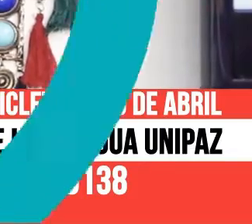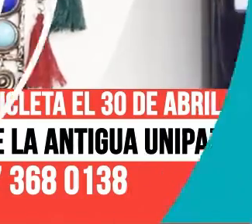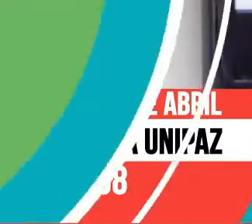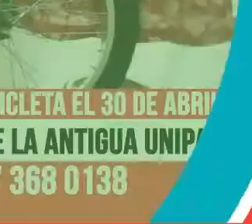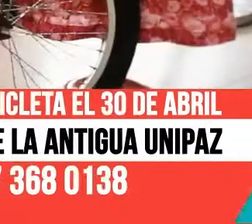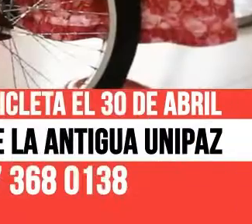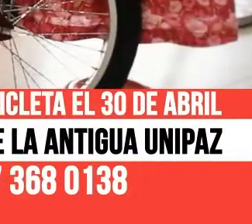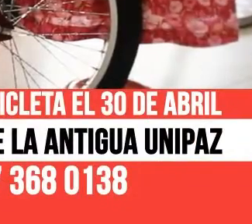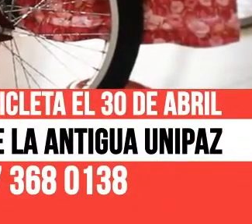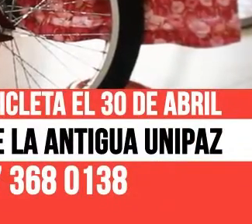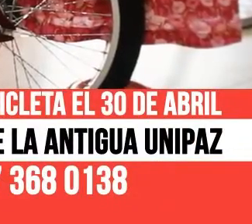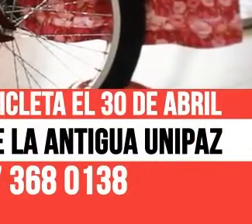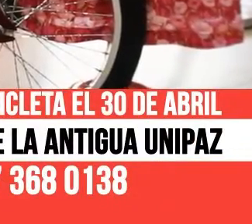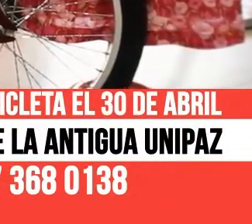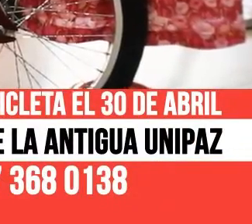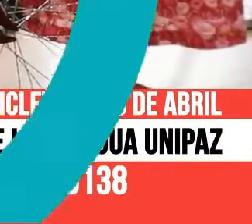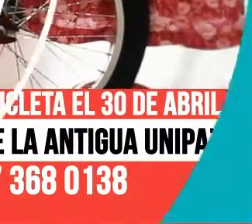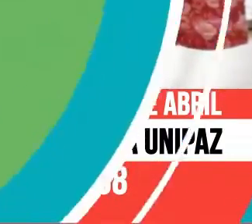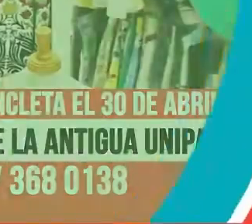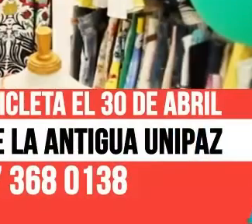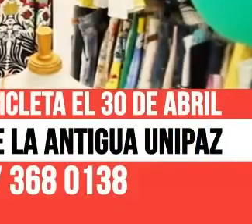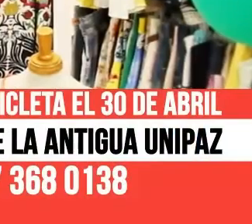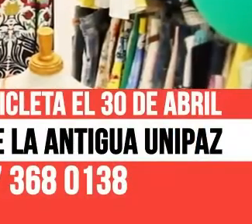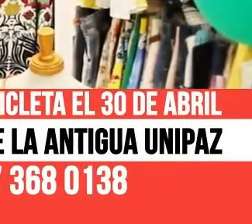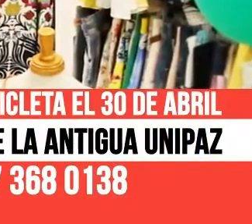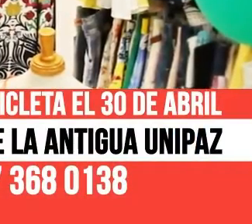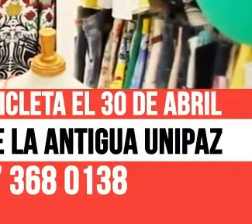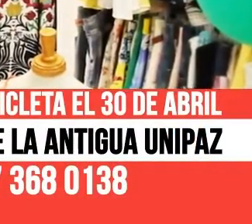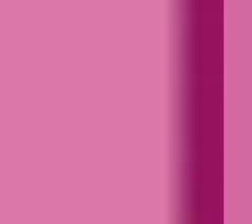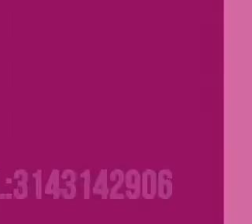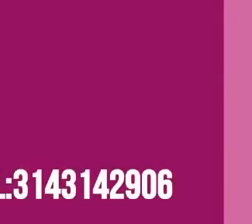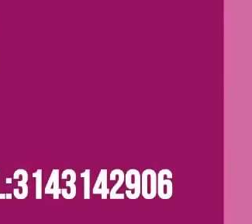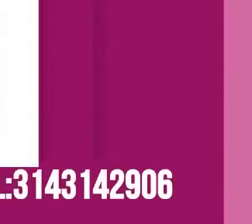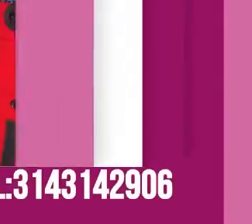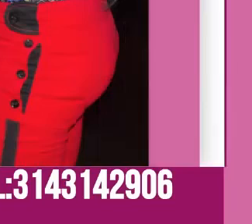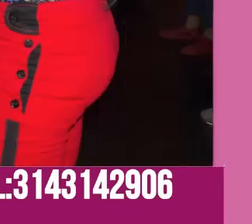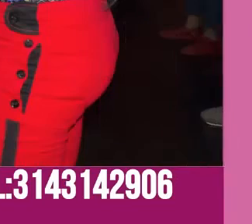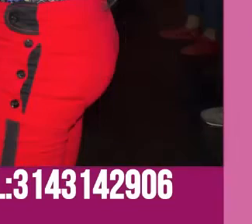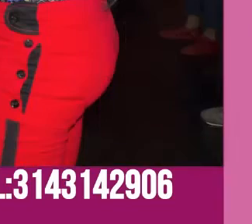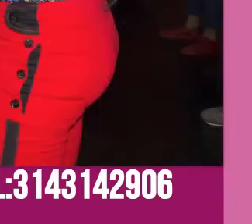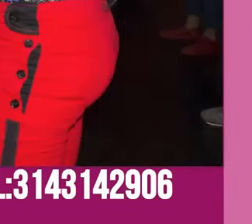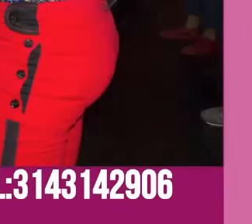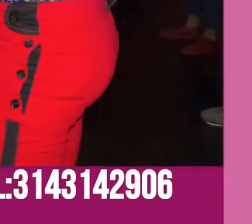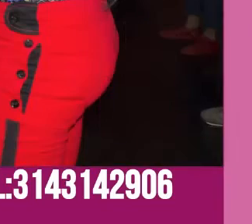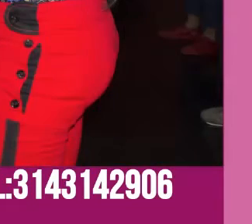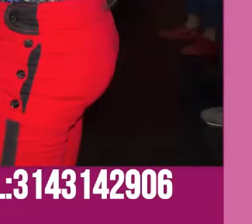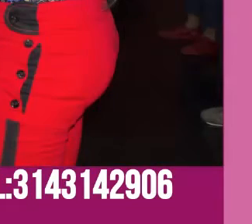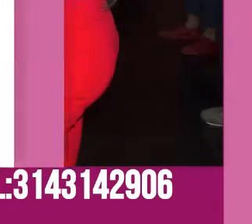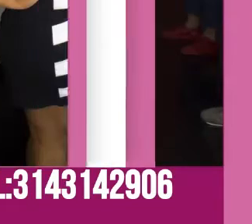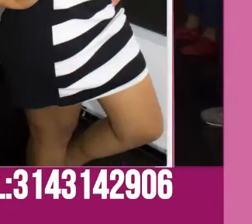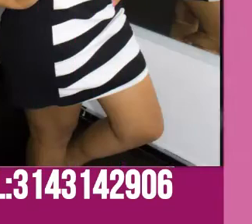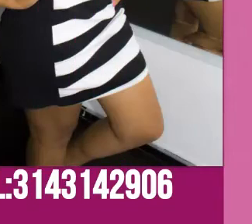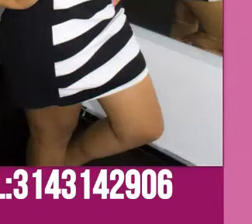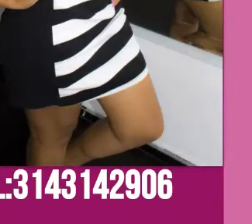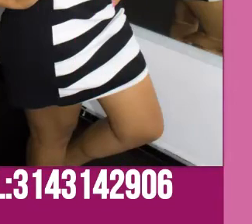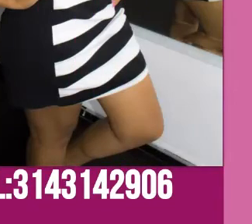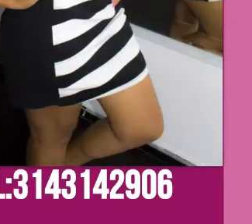precios preguntan por la oferta del mes visita chicas y chicos maquillador profesional asesoría de imagen